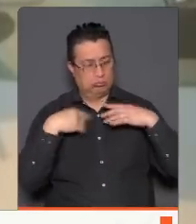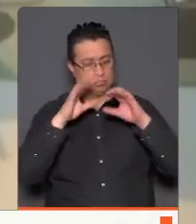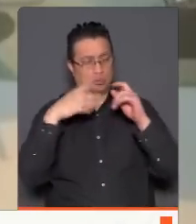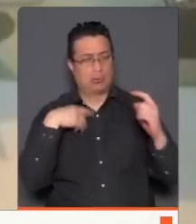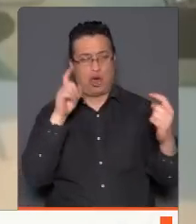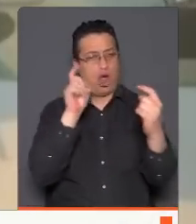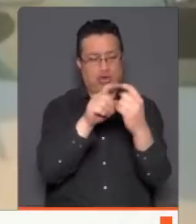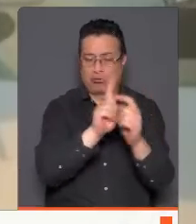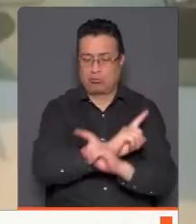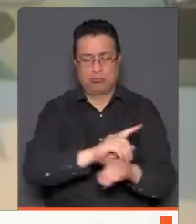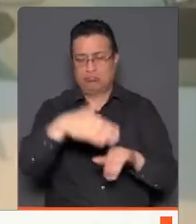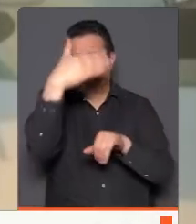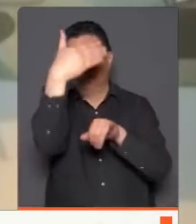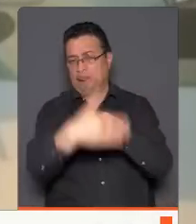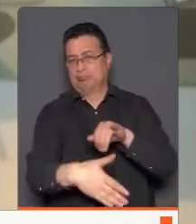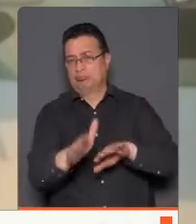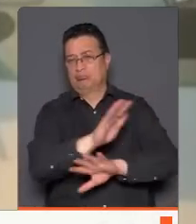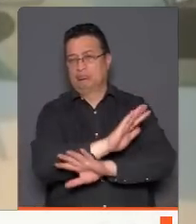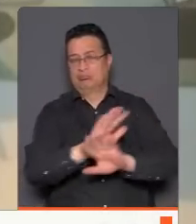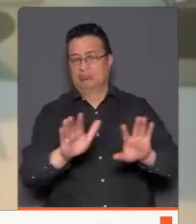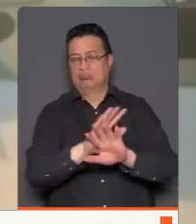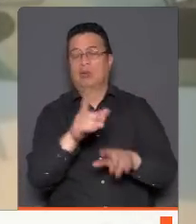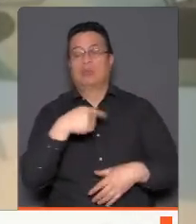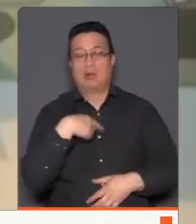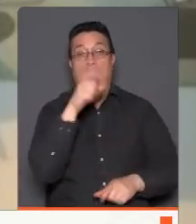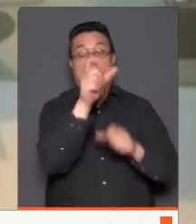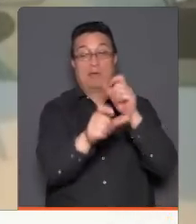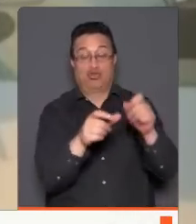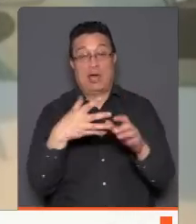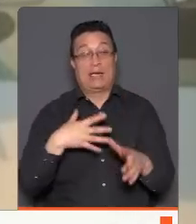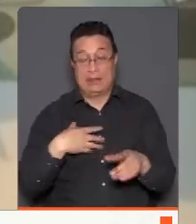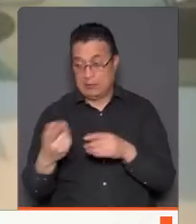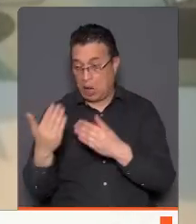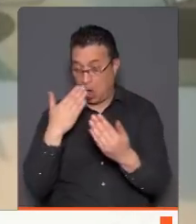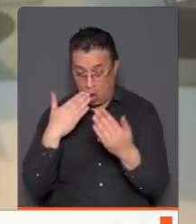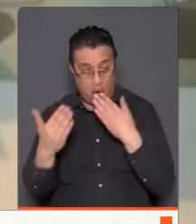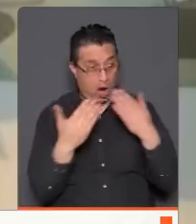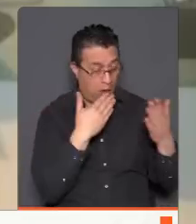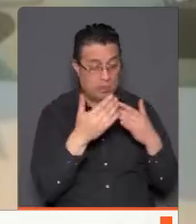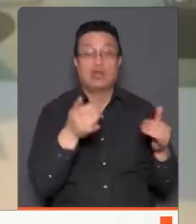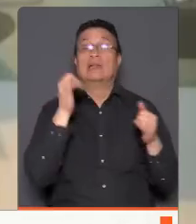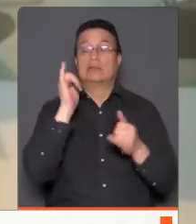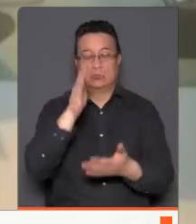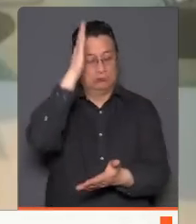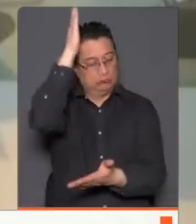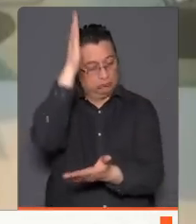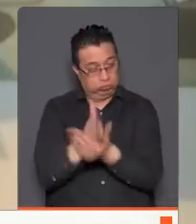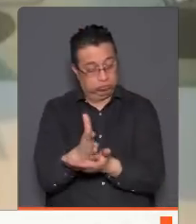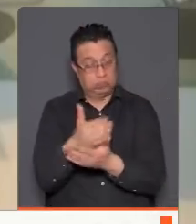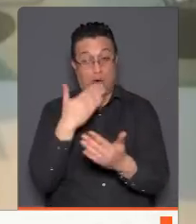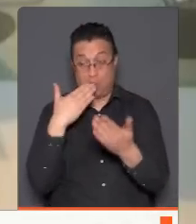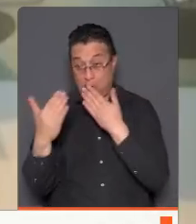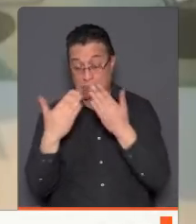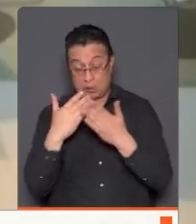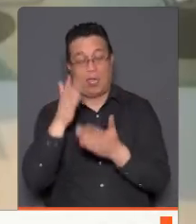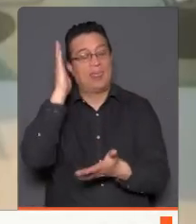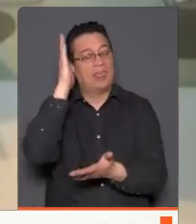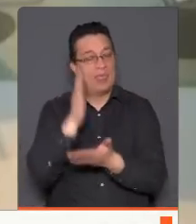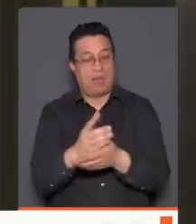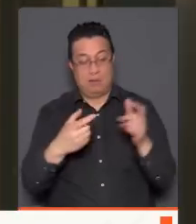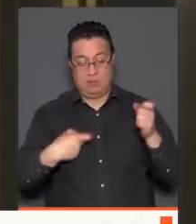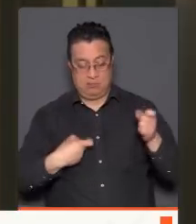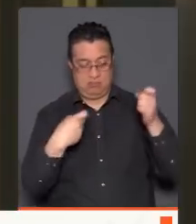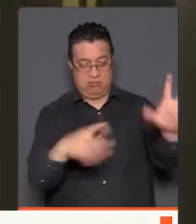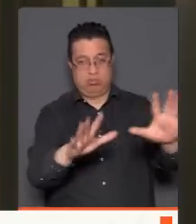youtube que digamos las personas que quisieran sumarse al diálogo por la condición esencial es precisamente que dejen la violencia